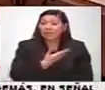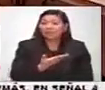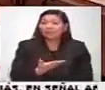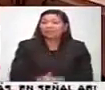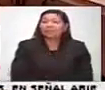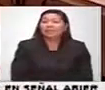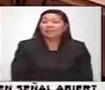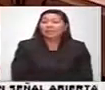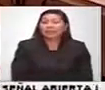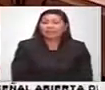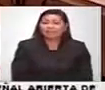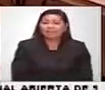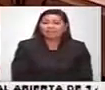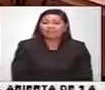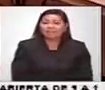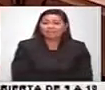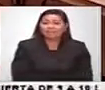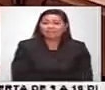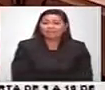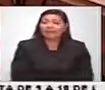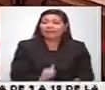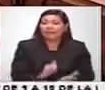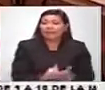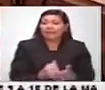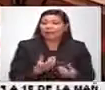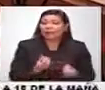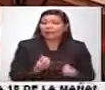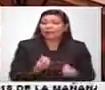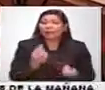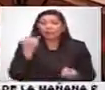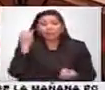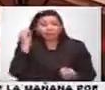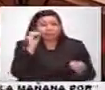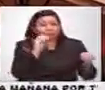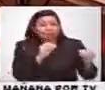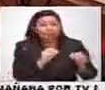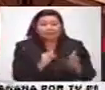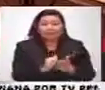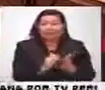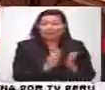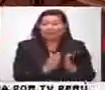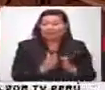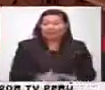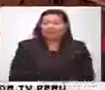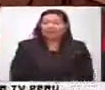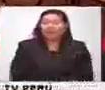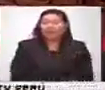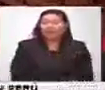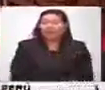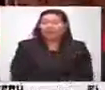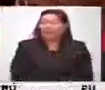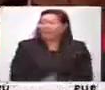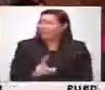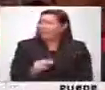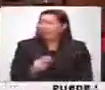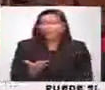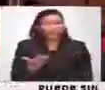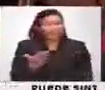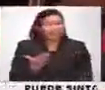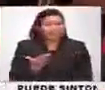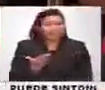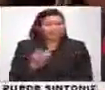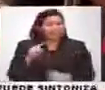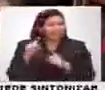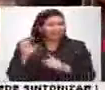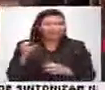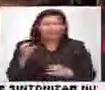que naturalmente esto se va a hacer con un criterio adecuado no vamos a pedirle a una